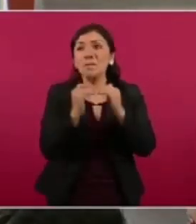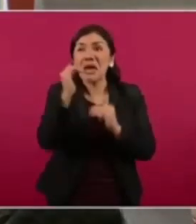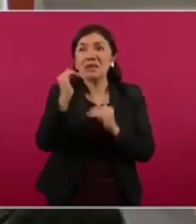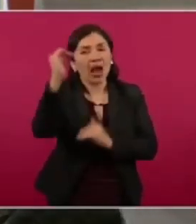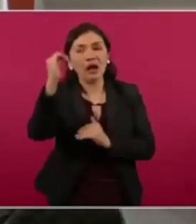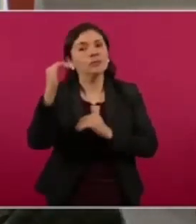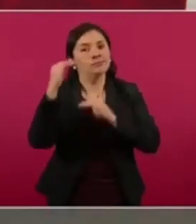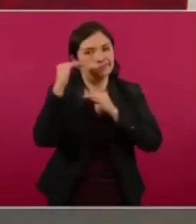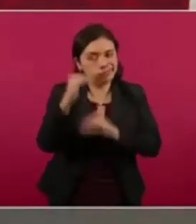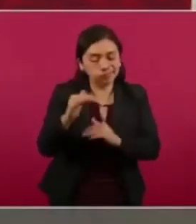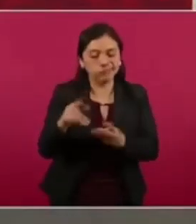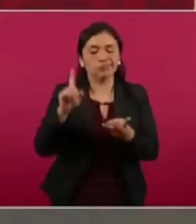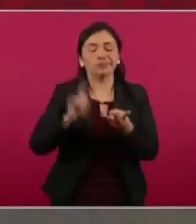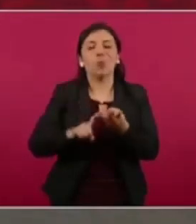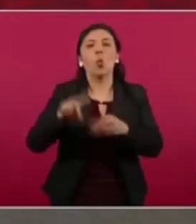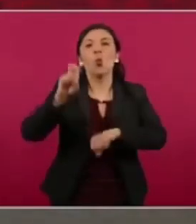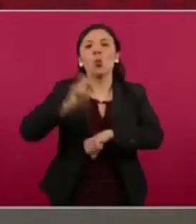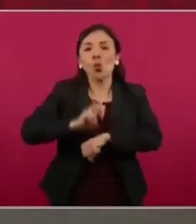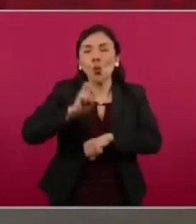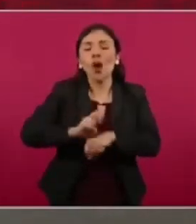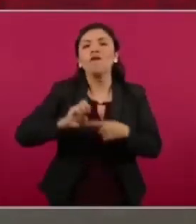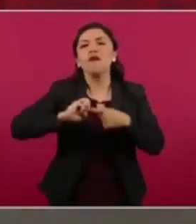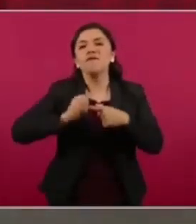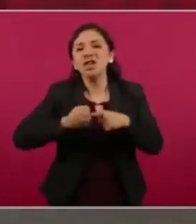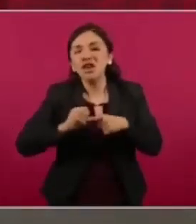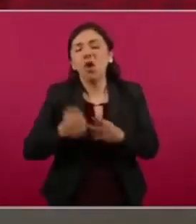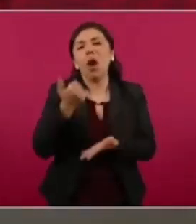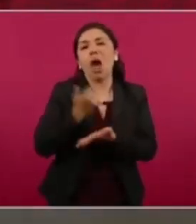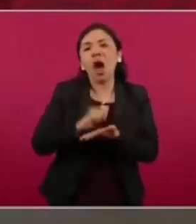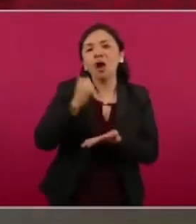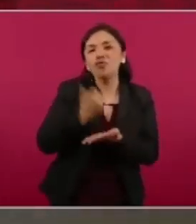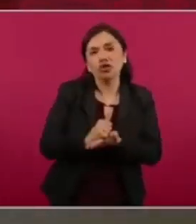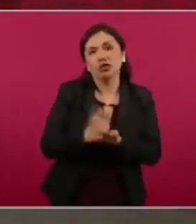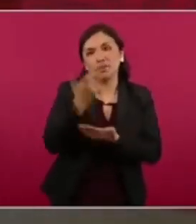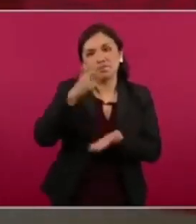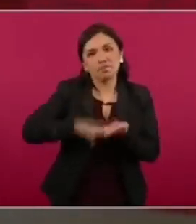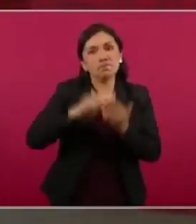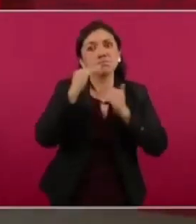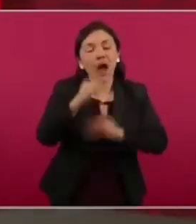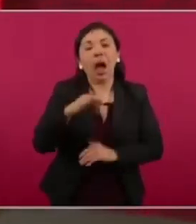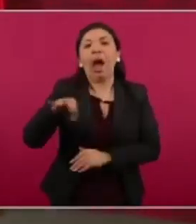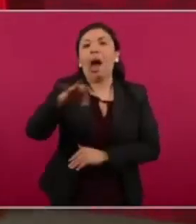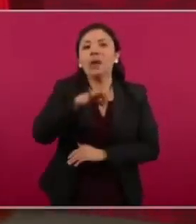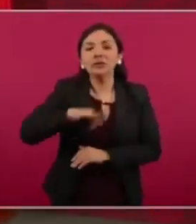huevo y del frijol y del arroz y del aceite.